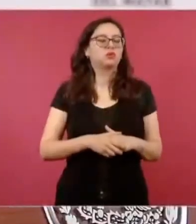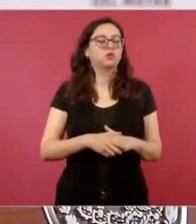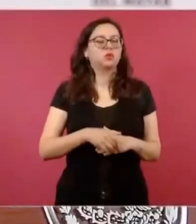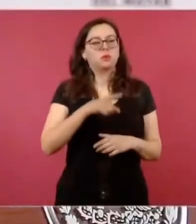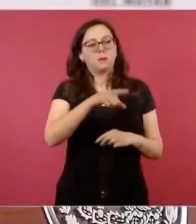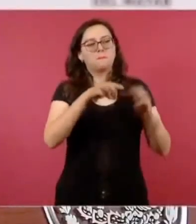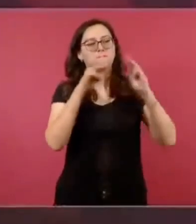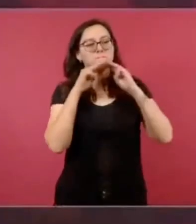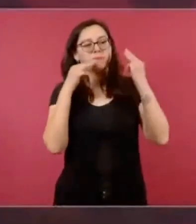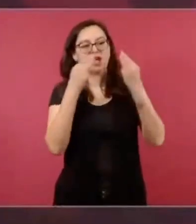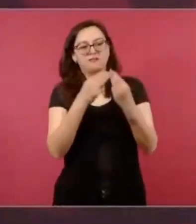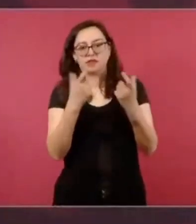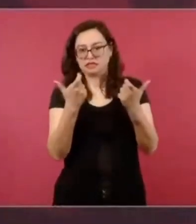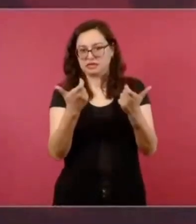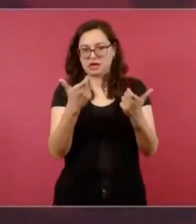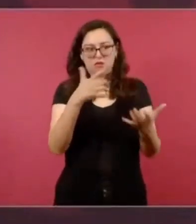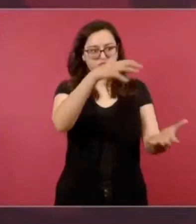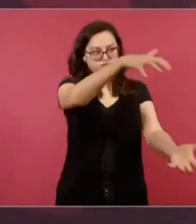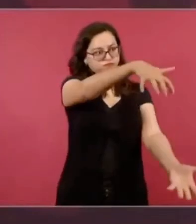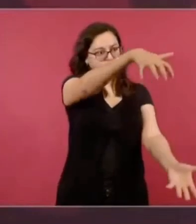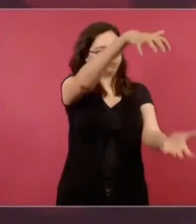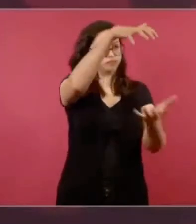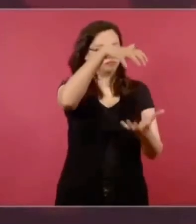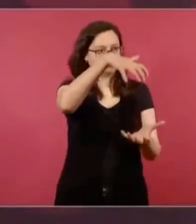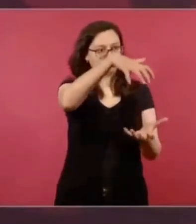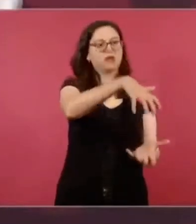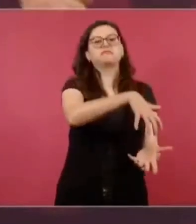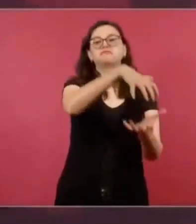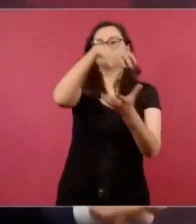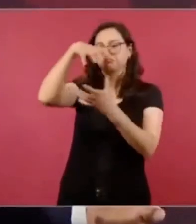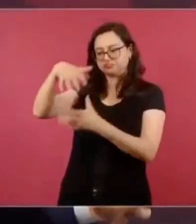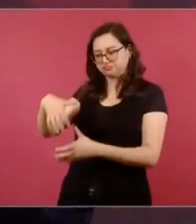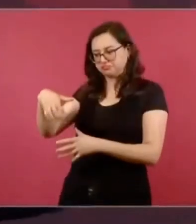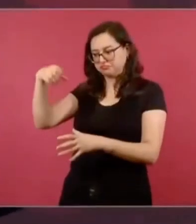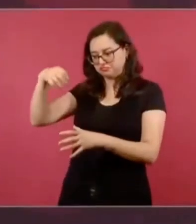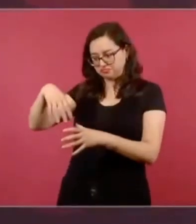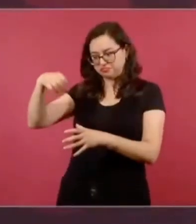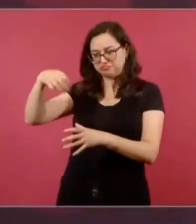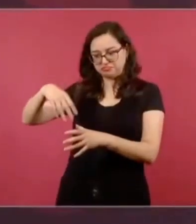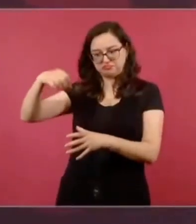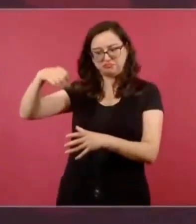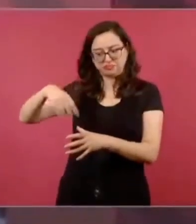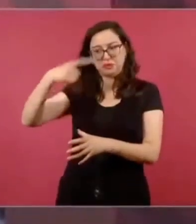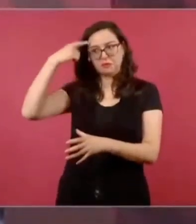a la delincuencia organizada va al fondo.